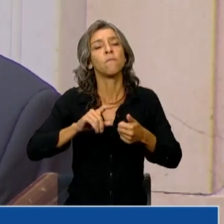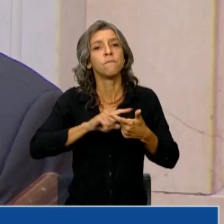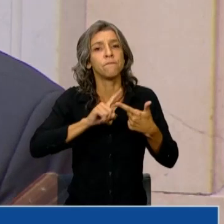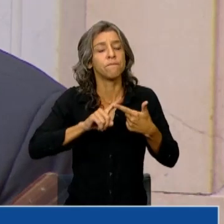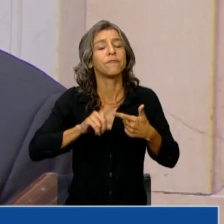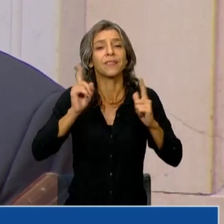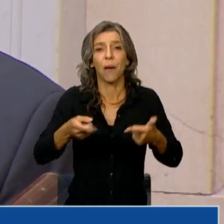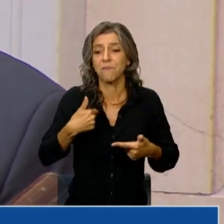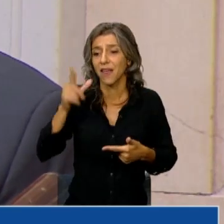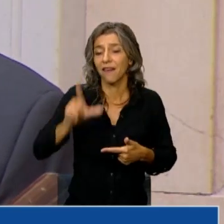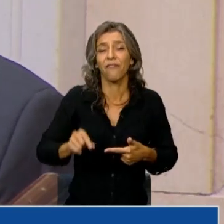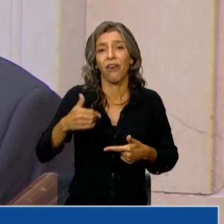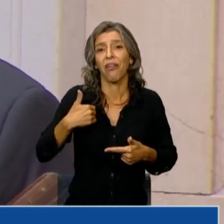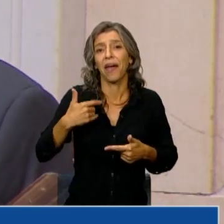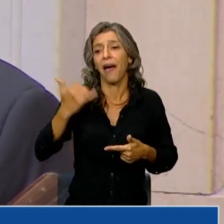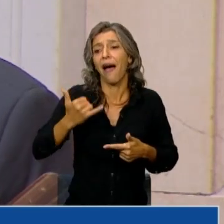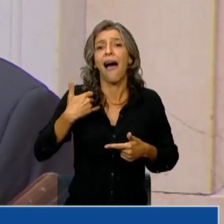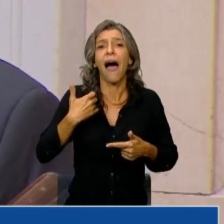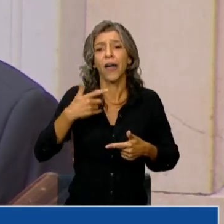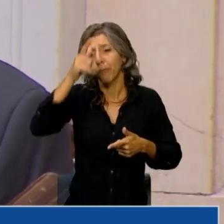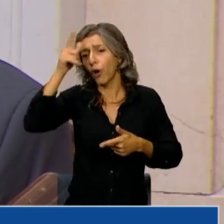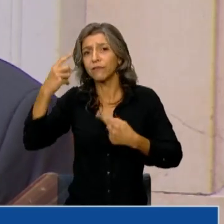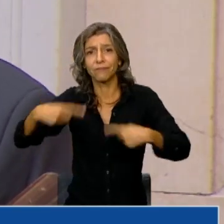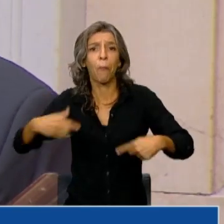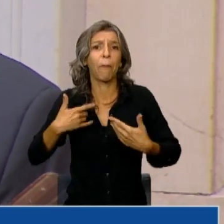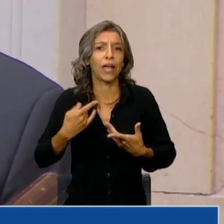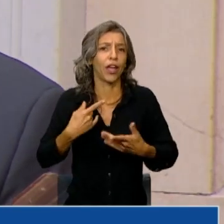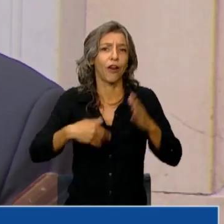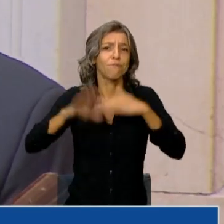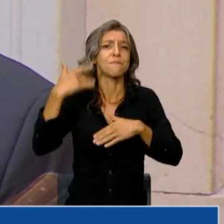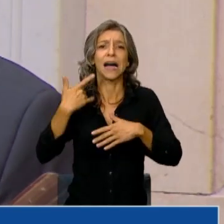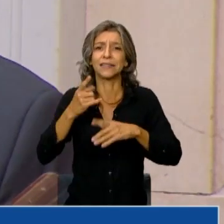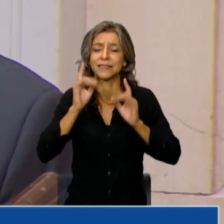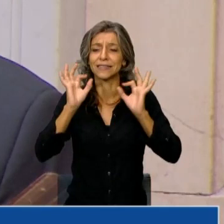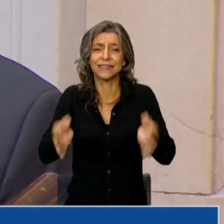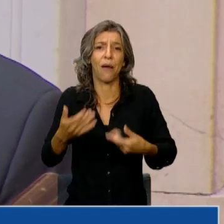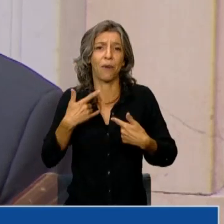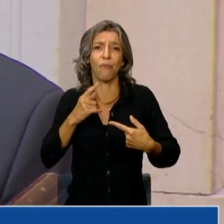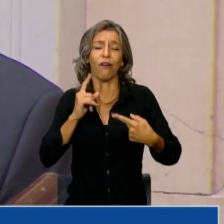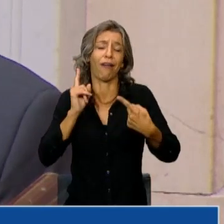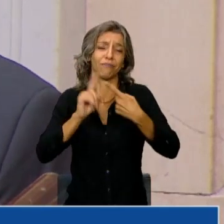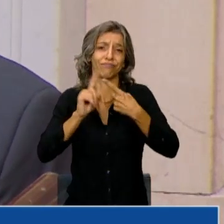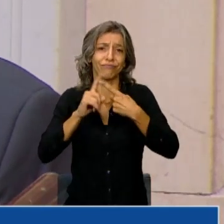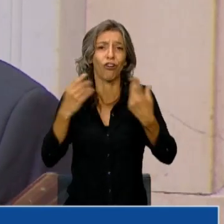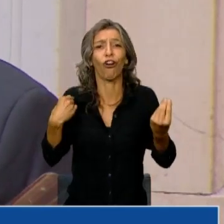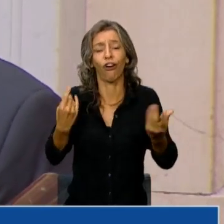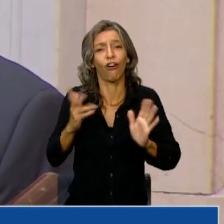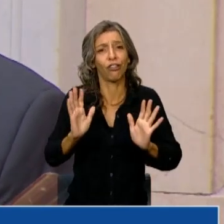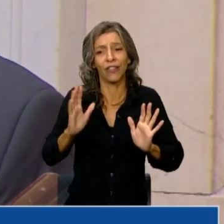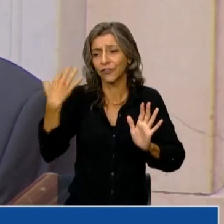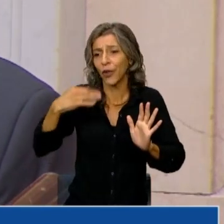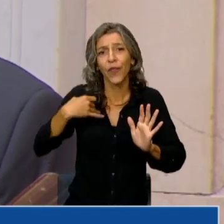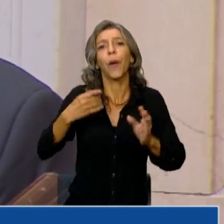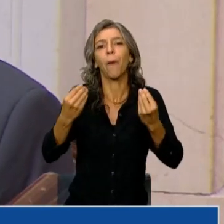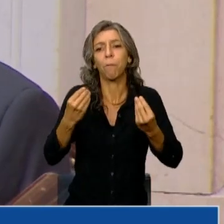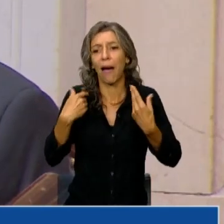gobierno nacional, en donde inunda el conurbano bonaerense, que es su principal base electoral, con 70.000 hombres y mujeres de las fuerzas federales, y